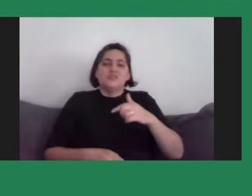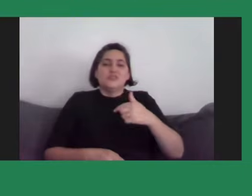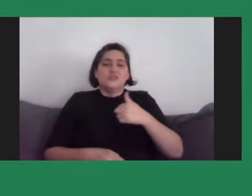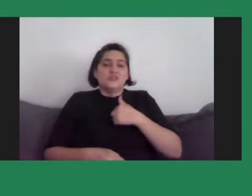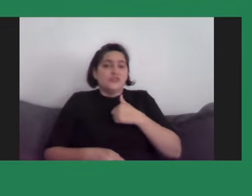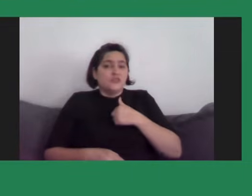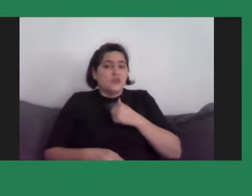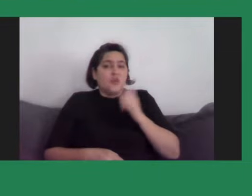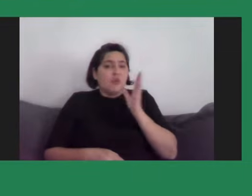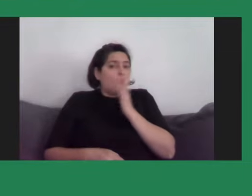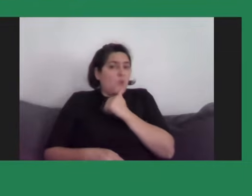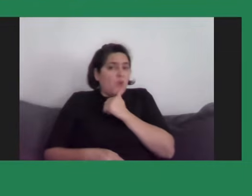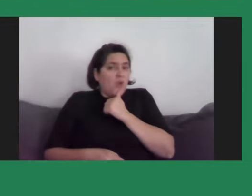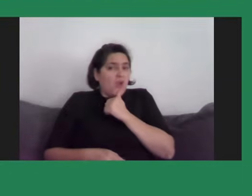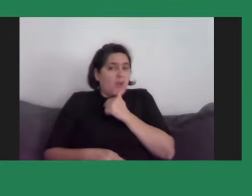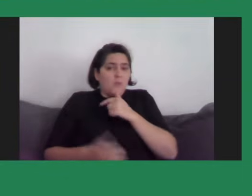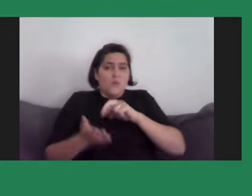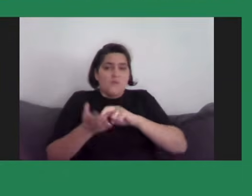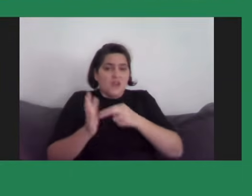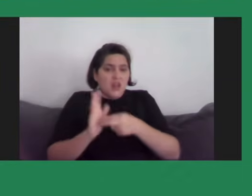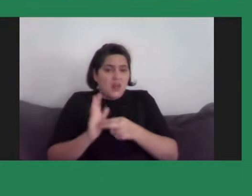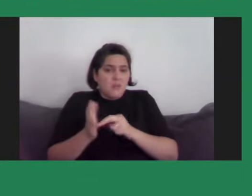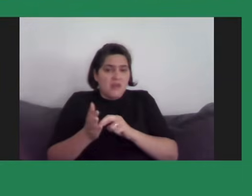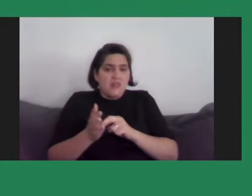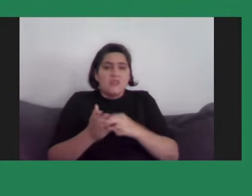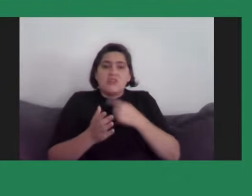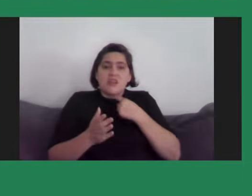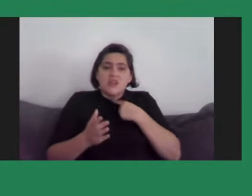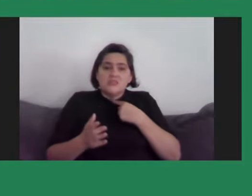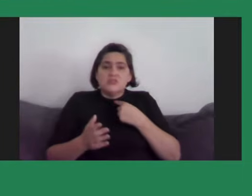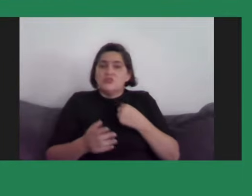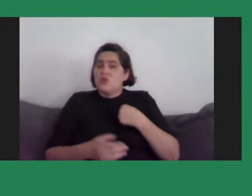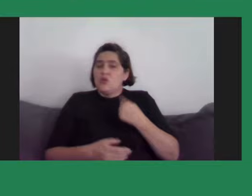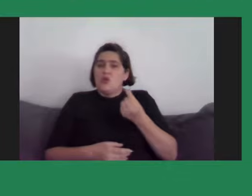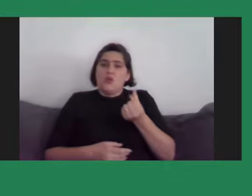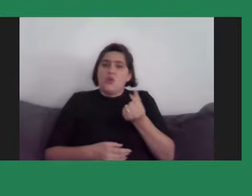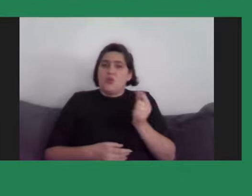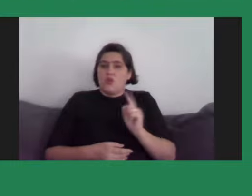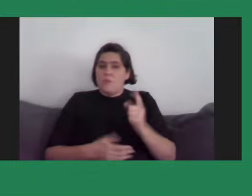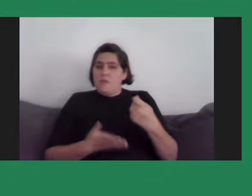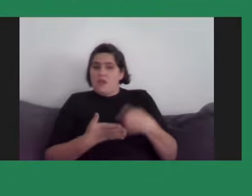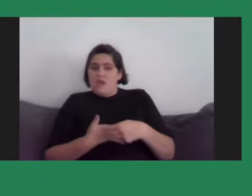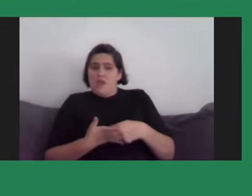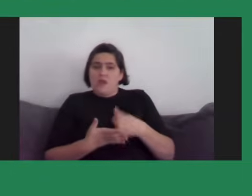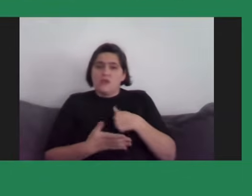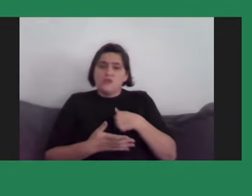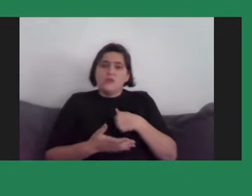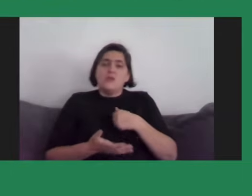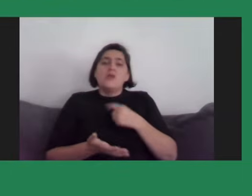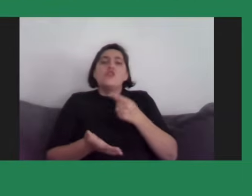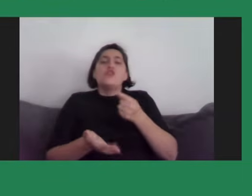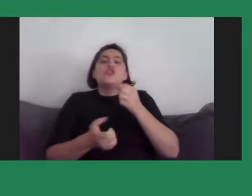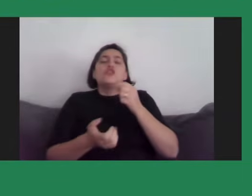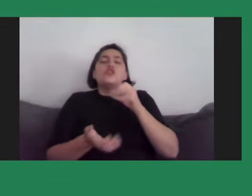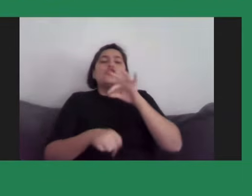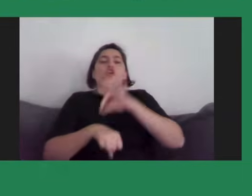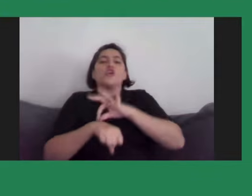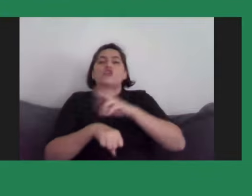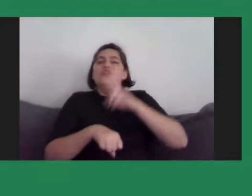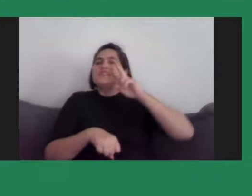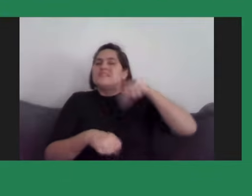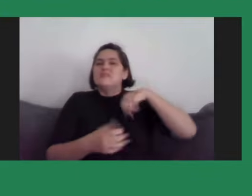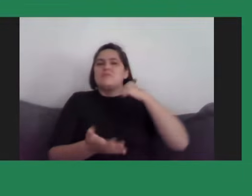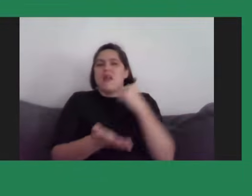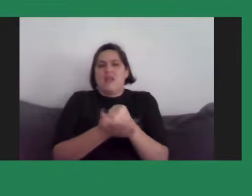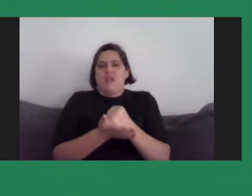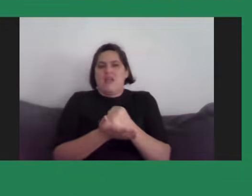a este tema, no he cobrado honorarios por esta charla y adhiero a los principios de Médicos Sin Marca. ¿Por qué estamos acá? ¿Por